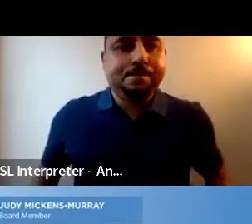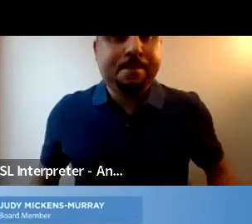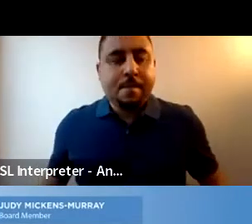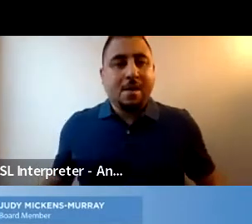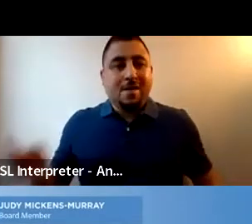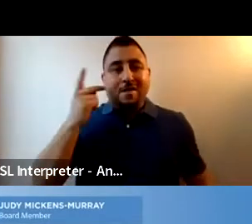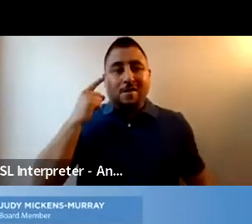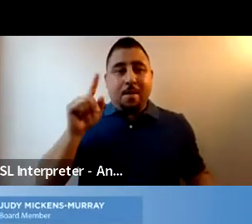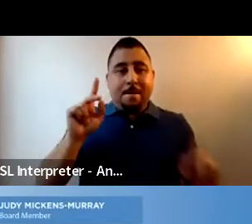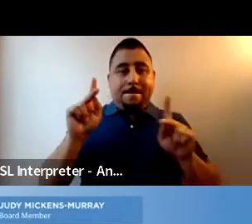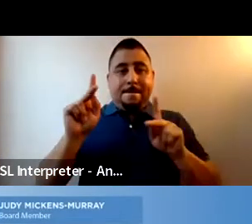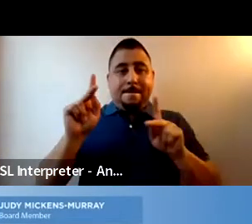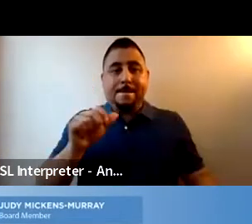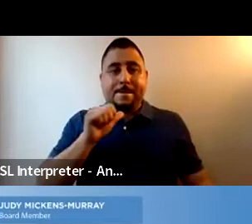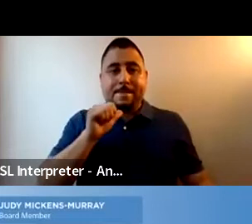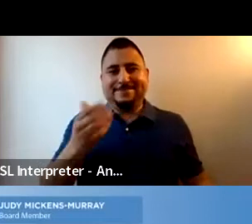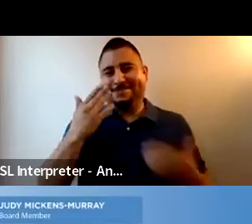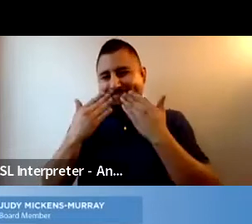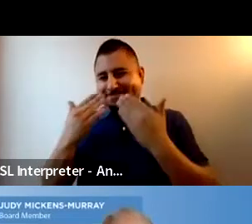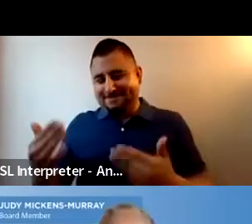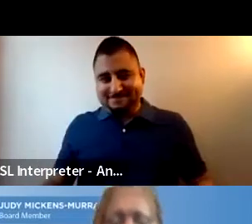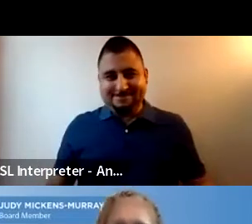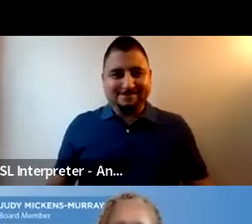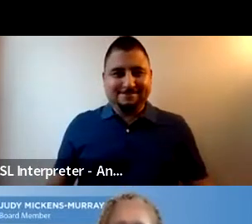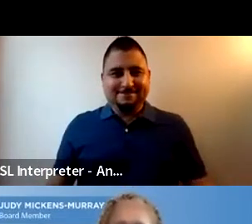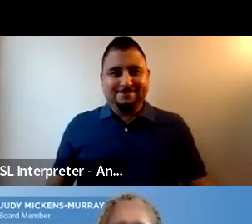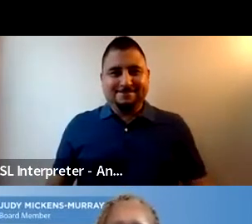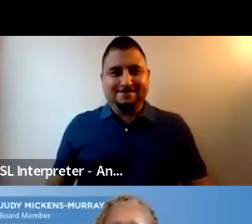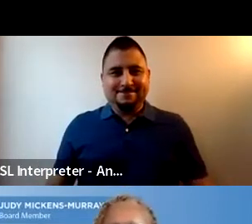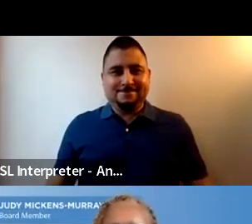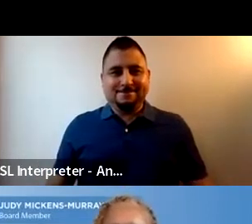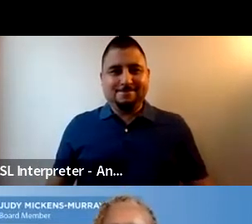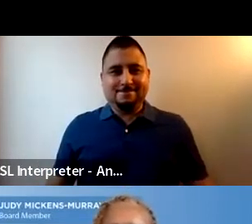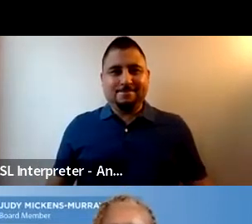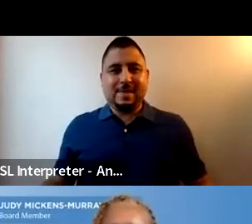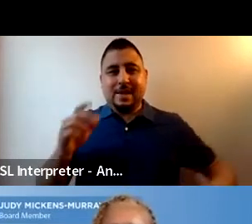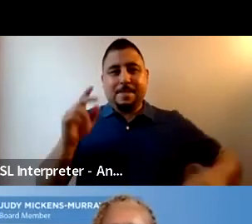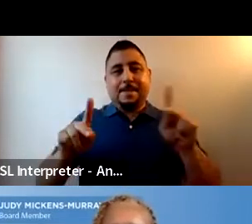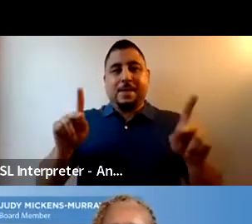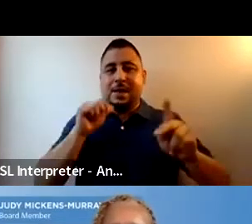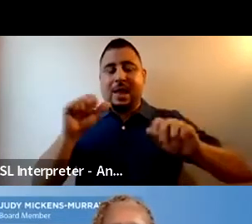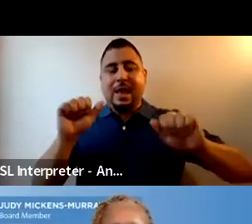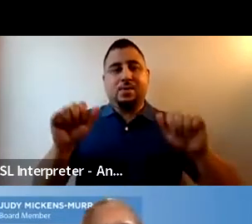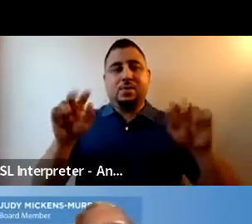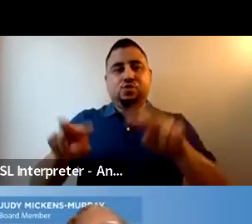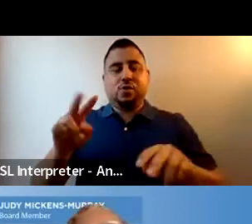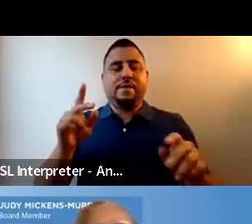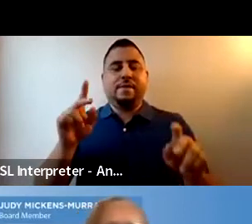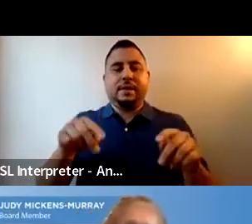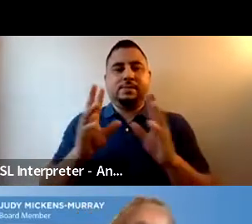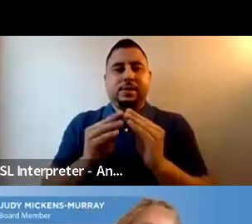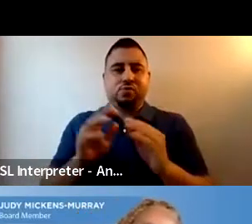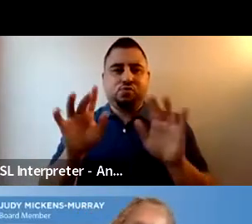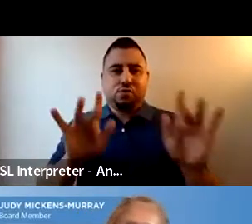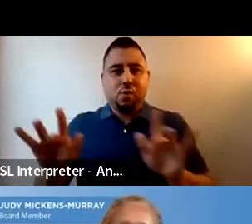For those who are not, gracias and thank you. For those who are not able to observe now, this meeting is being recorded and